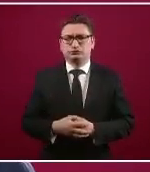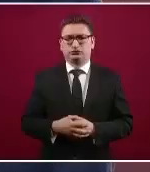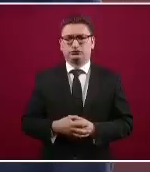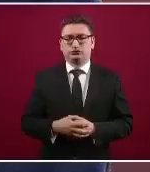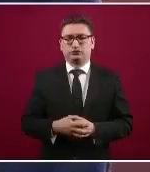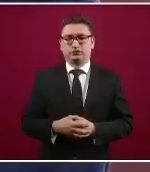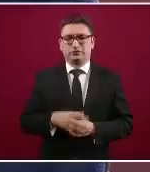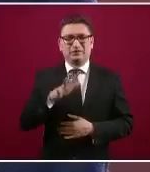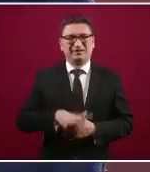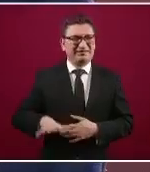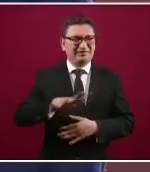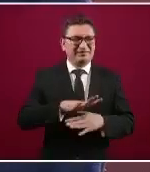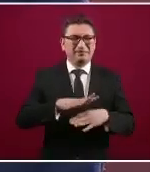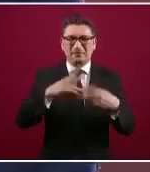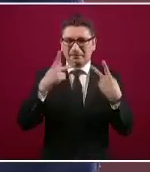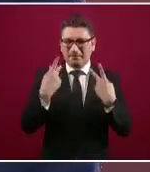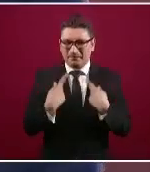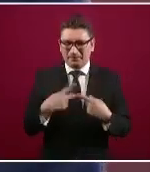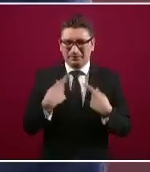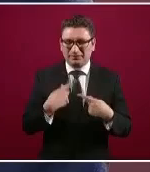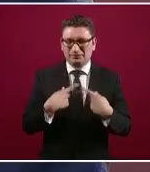18 millones de habitantes.